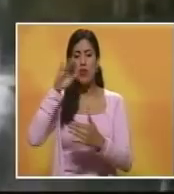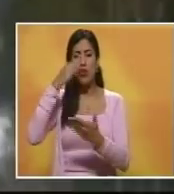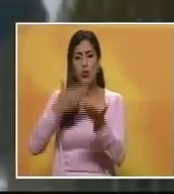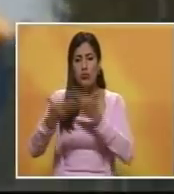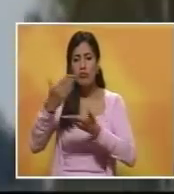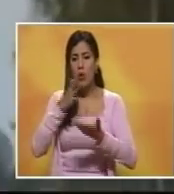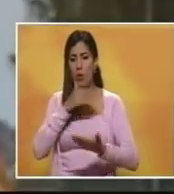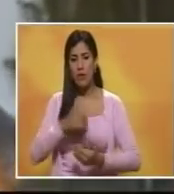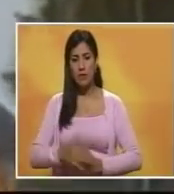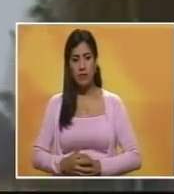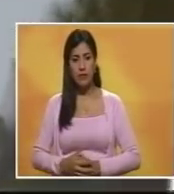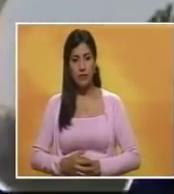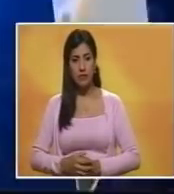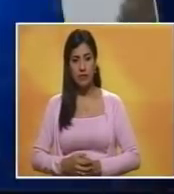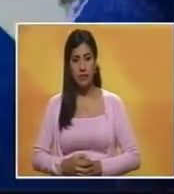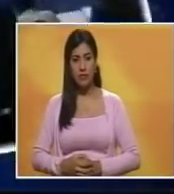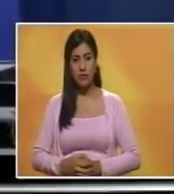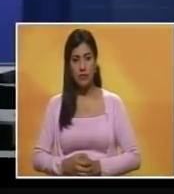futuros pactos.